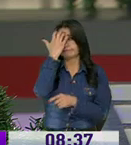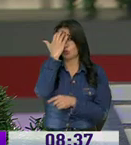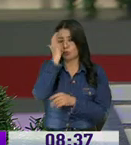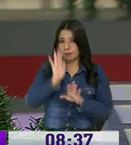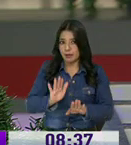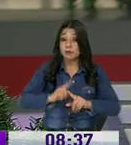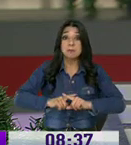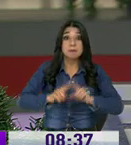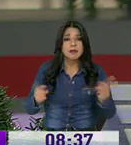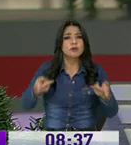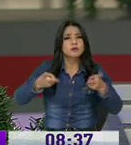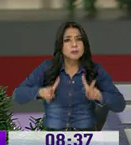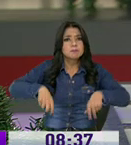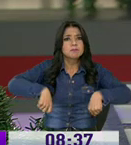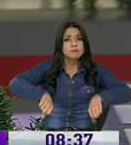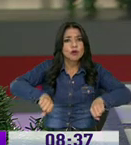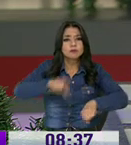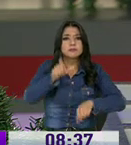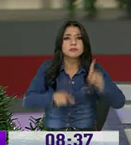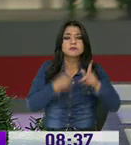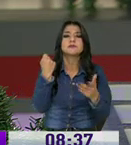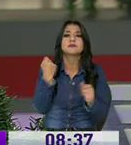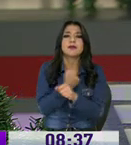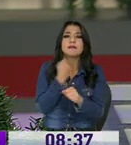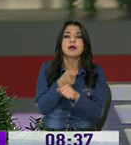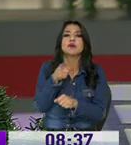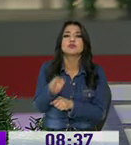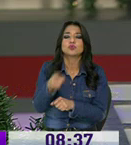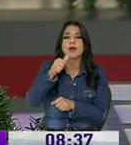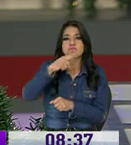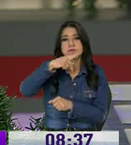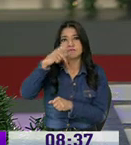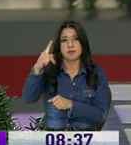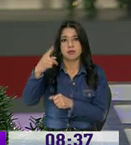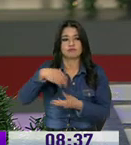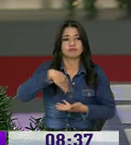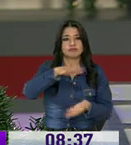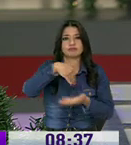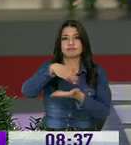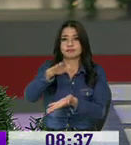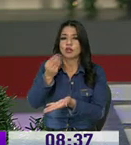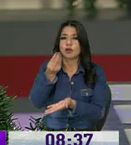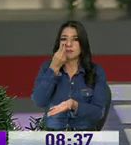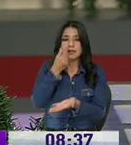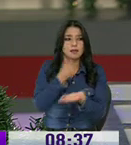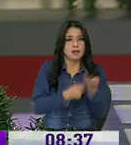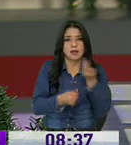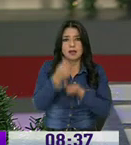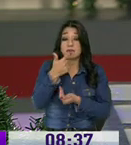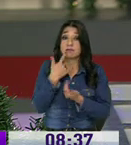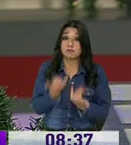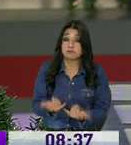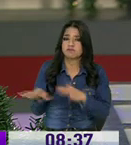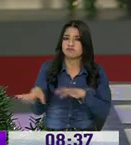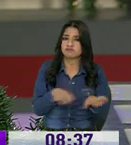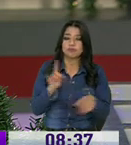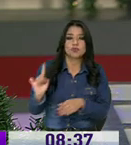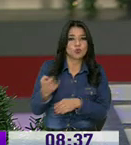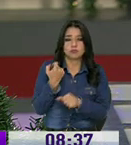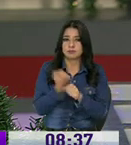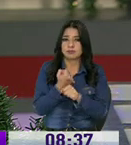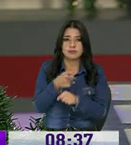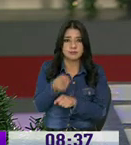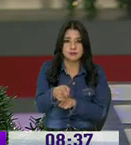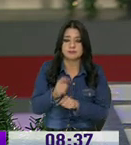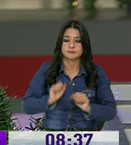pero también a los motorizados que trabajan con estas aplicaciones para el envío de paquetes, cuya actividad se ha convertido en la única